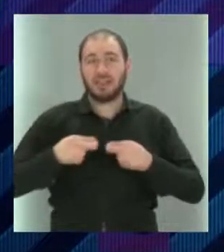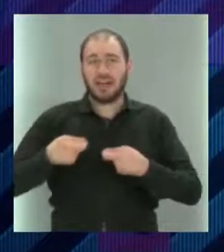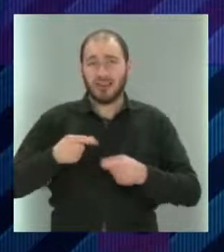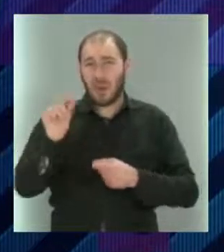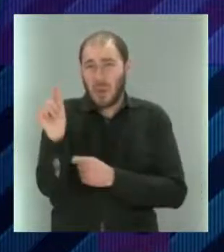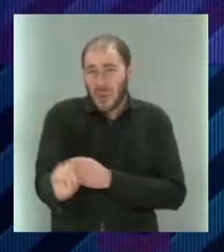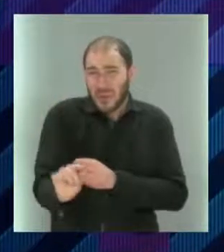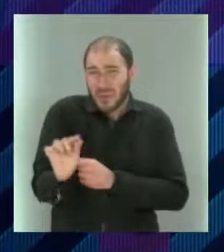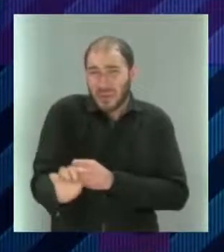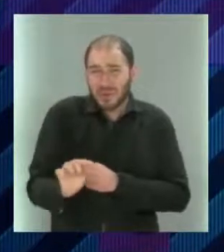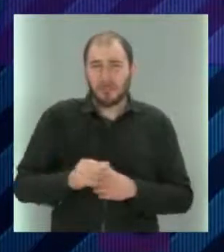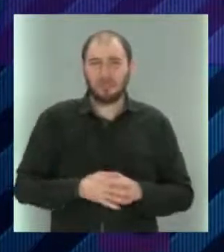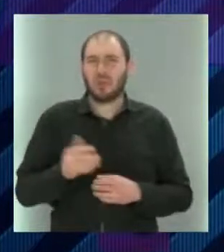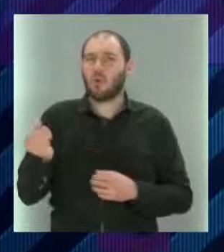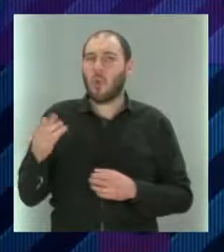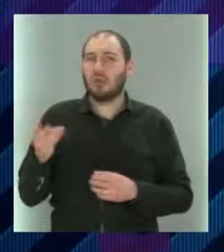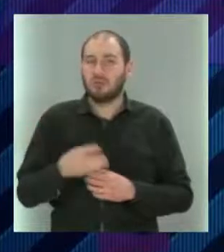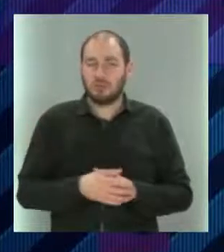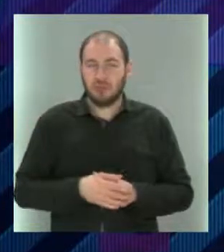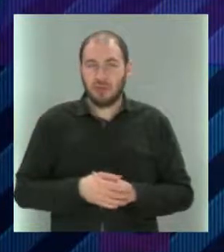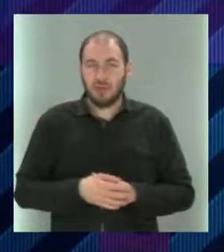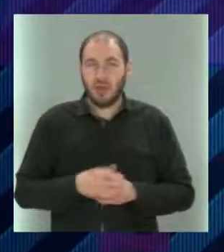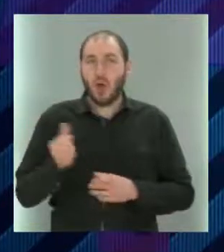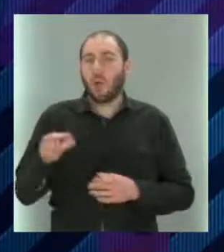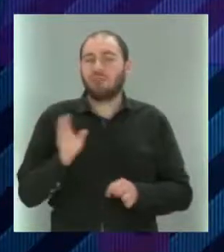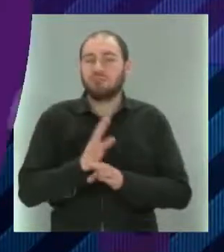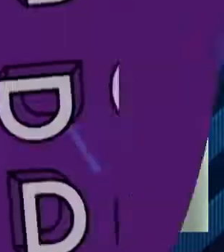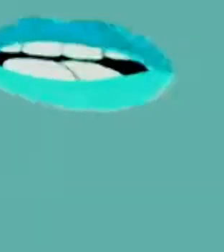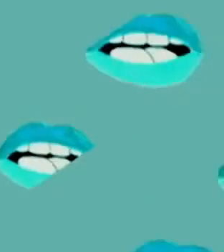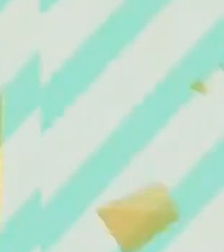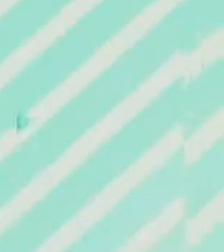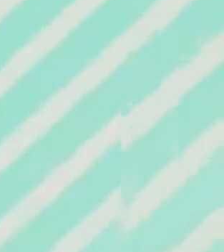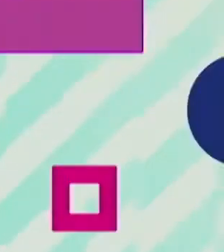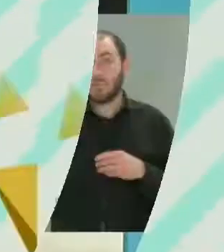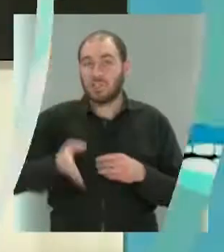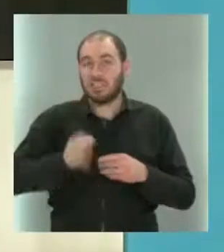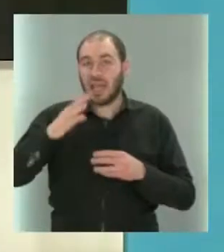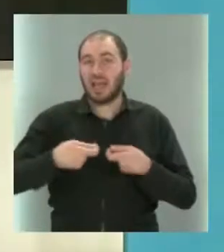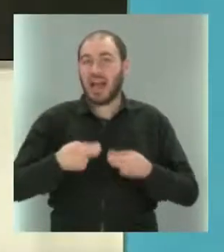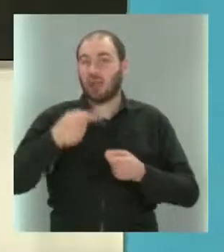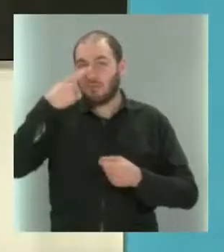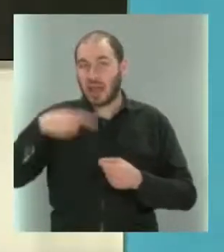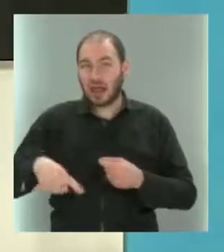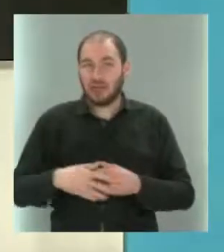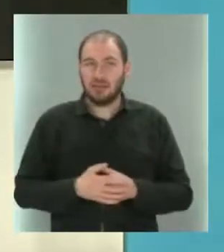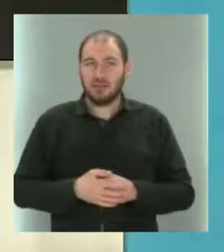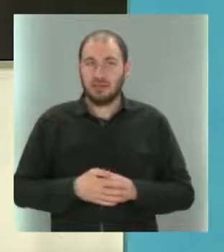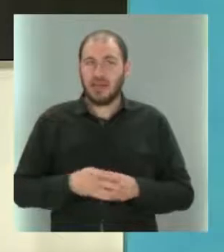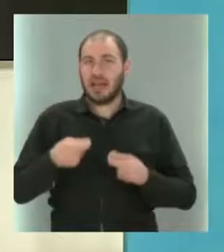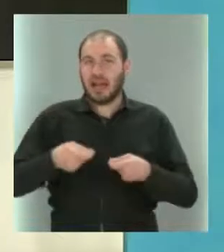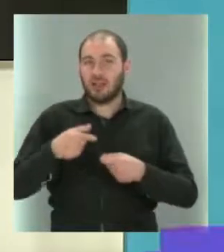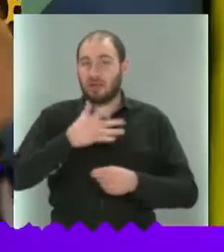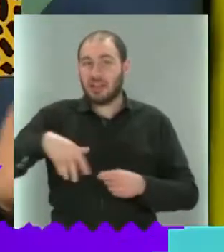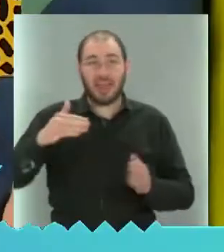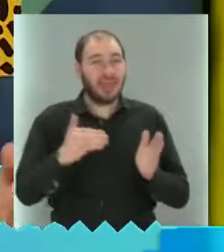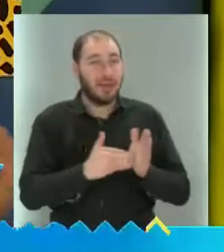ínfimo. Va en bien, caño ¿cuánto es cuánto representa entonces el porcentaje en el costo final? O sea, el costo del